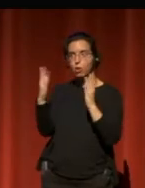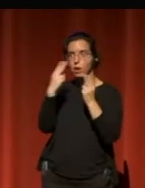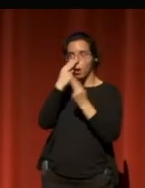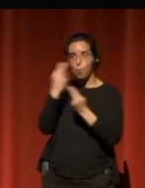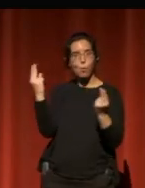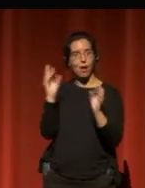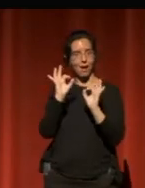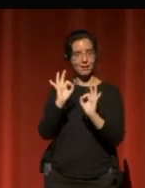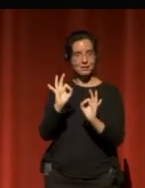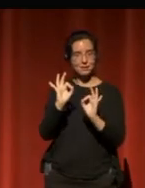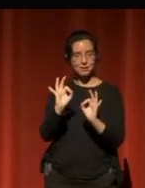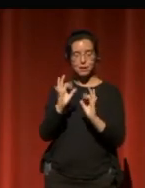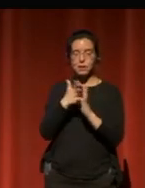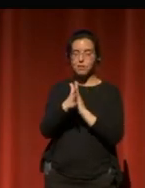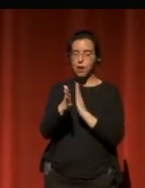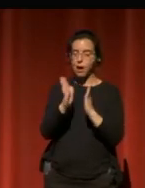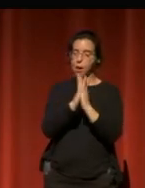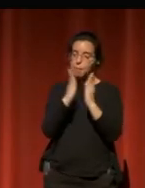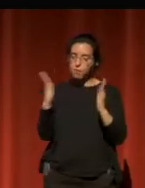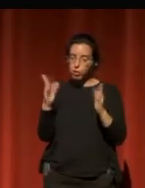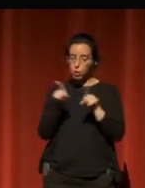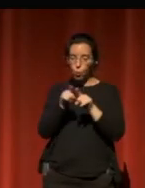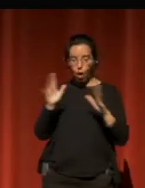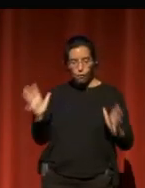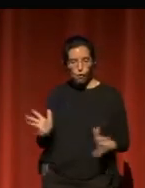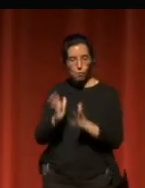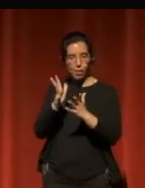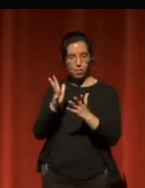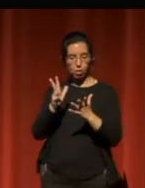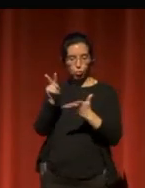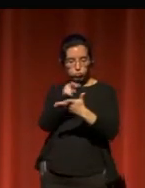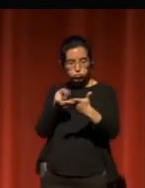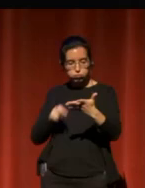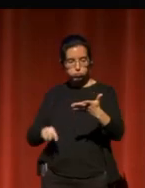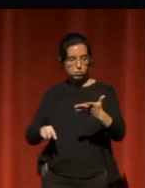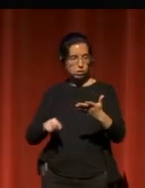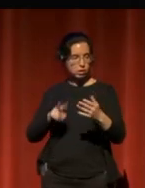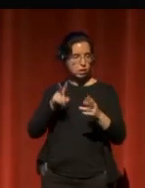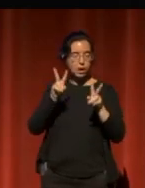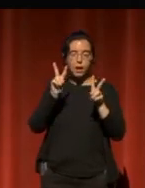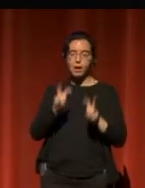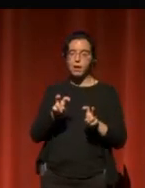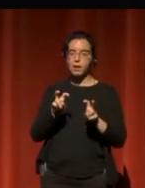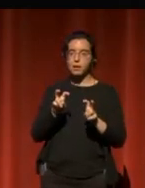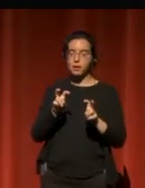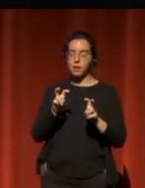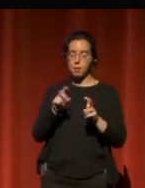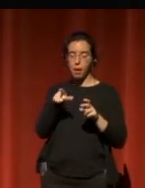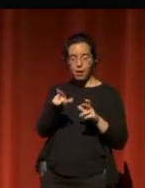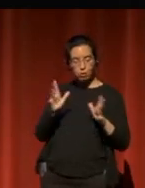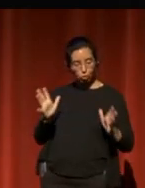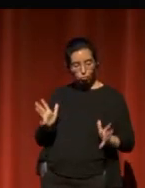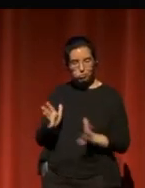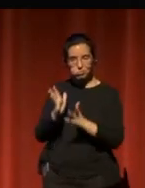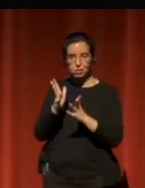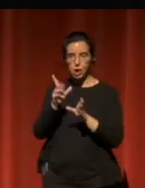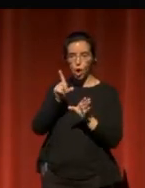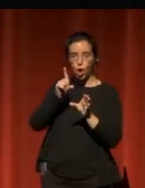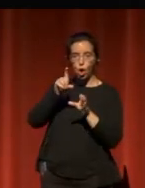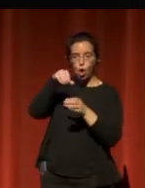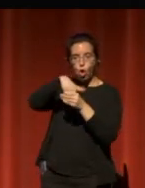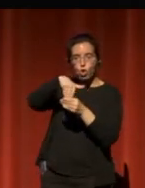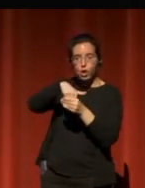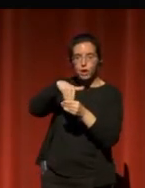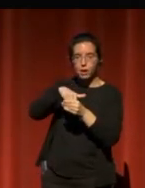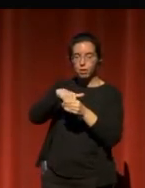una biblioteca, es un lugar de fomento de la cultura y en el que hay un intercambio. Todo eso es lo que ha de generar, digamos, un contenido, una